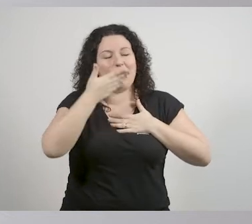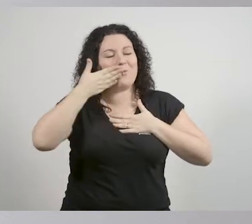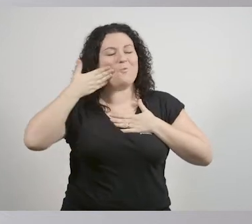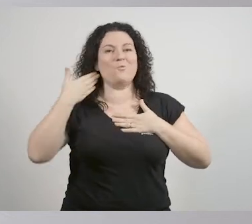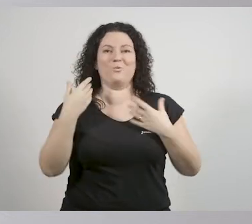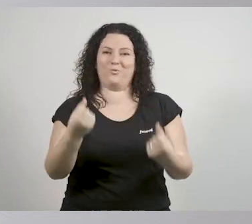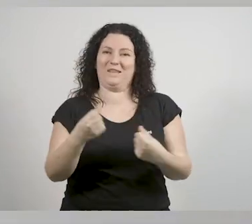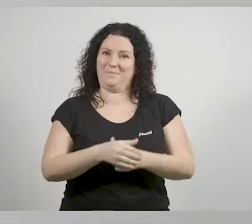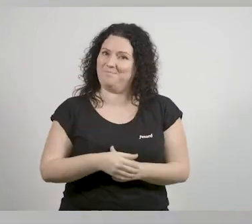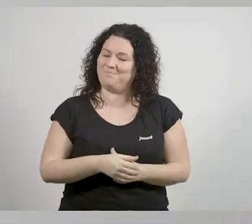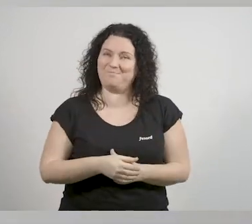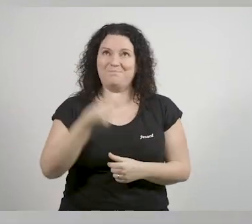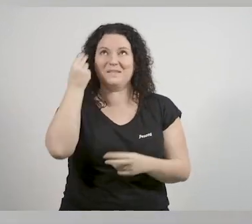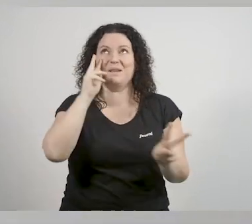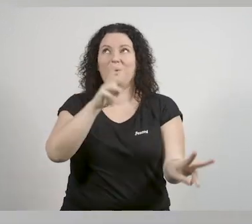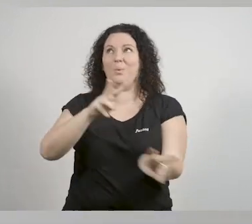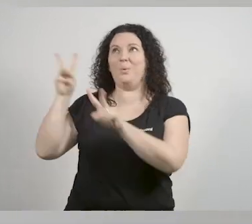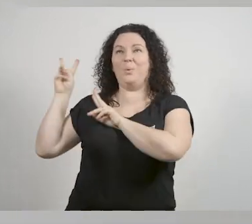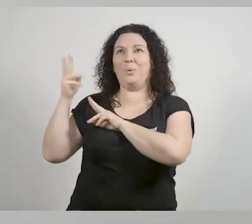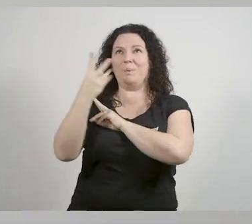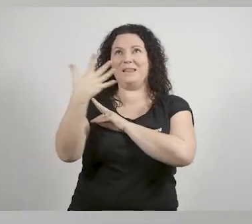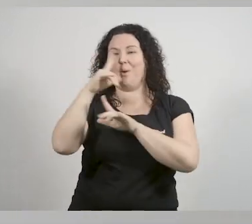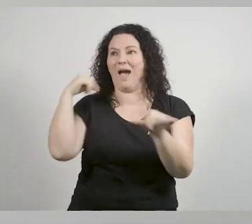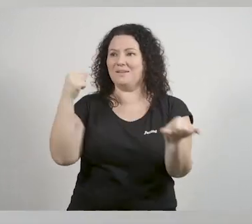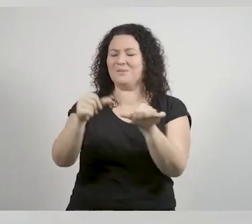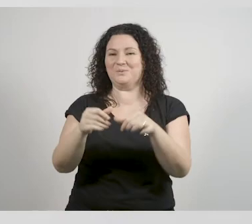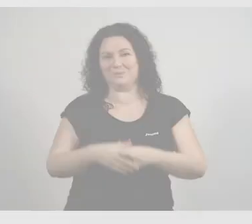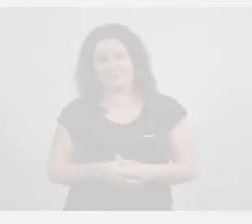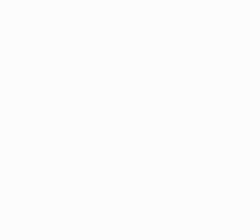que más me enorgullece de mí misma.